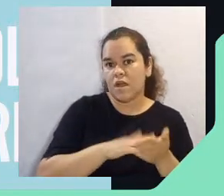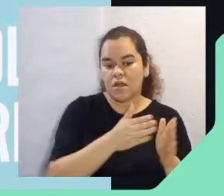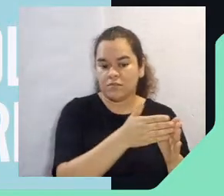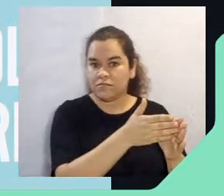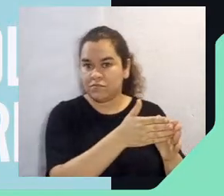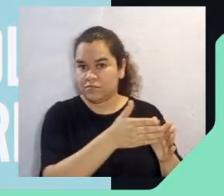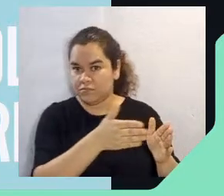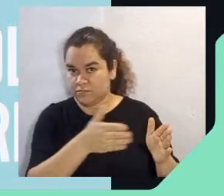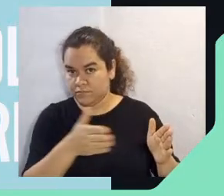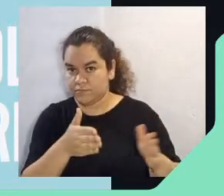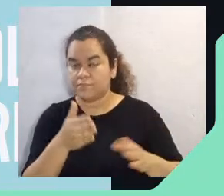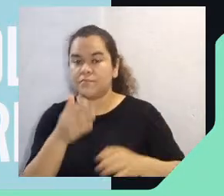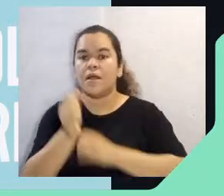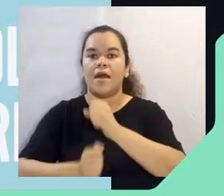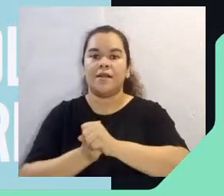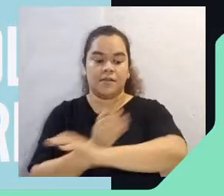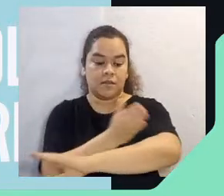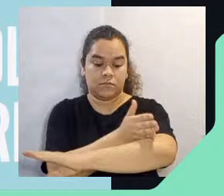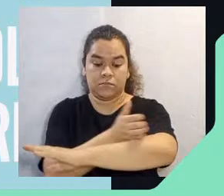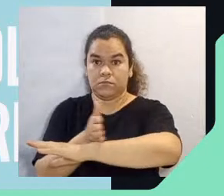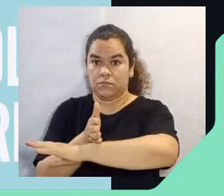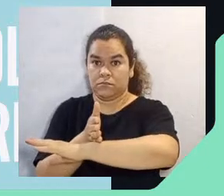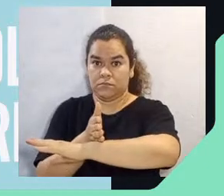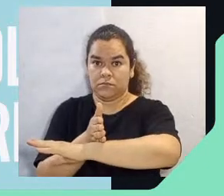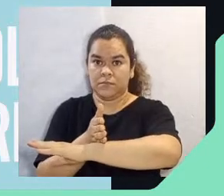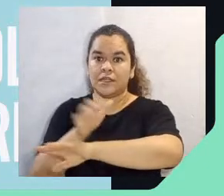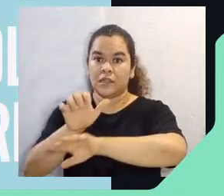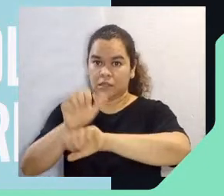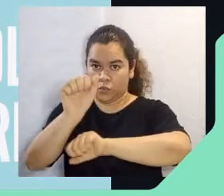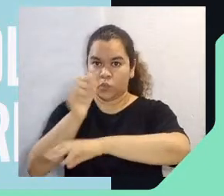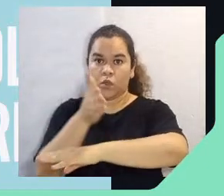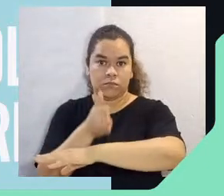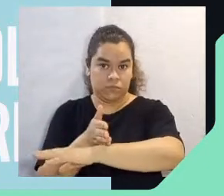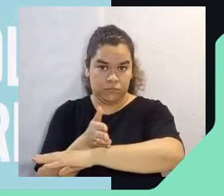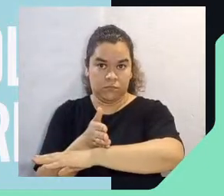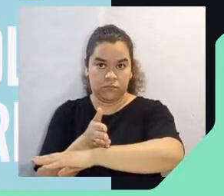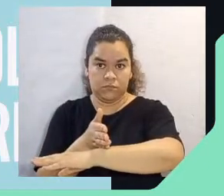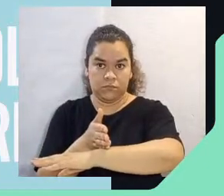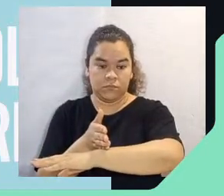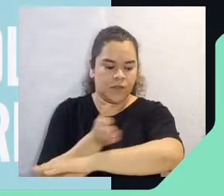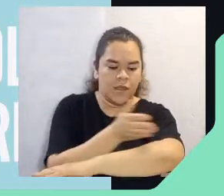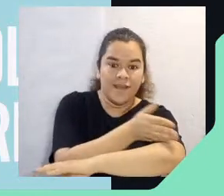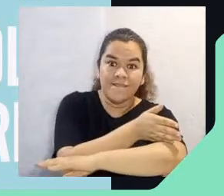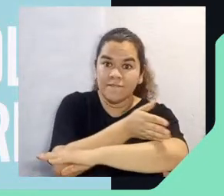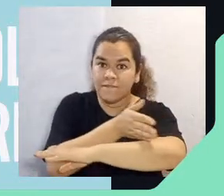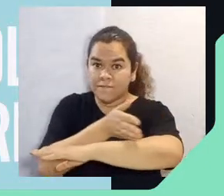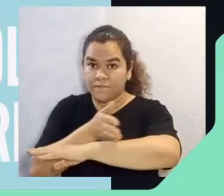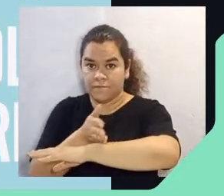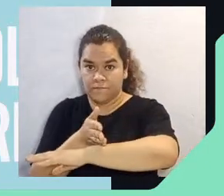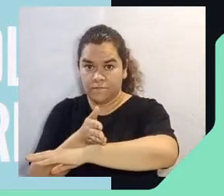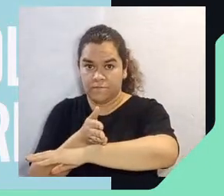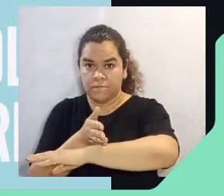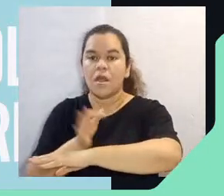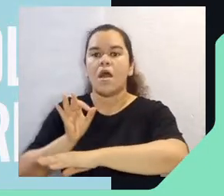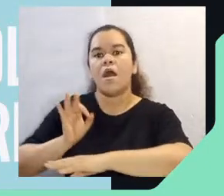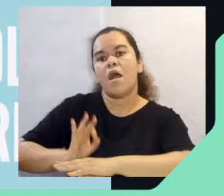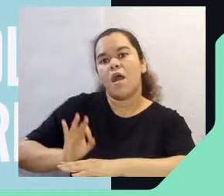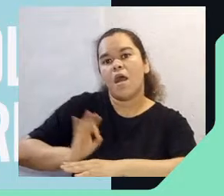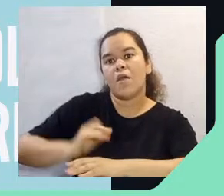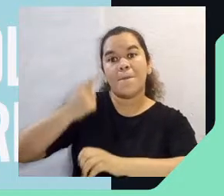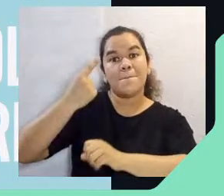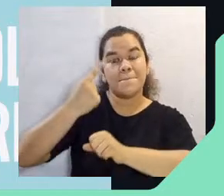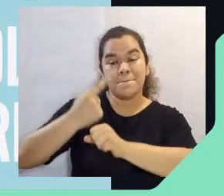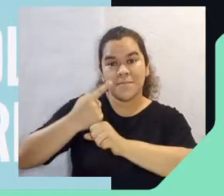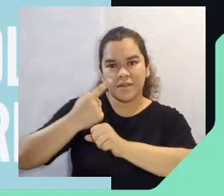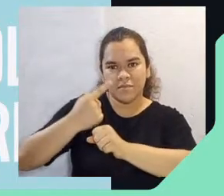lleva a un título intermedio. En este tramo inicial, ya desde el primer año, empezamos